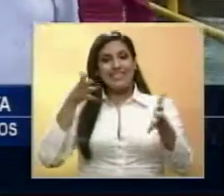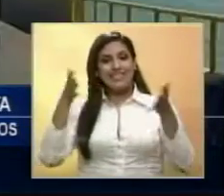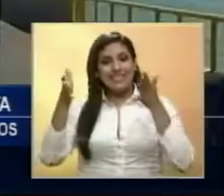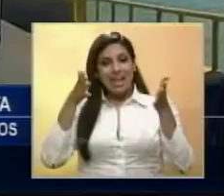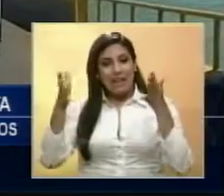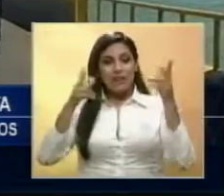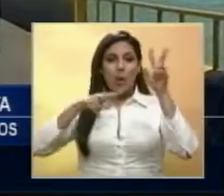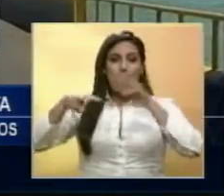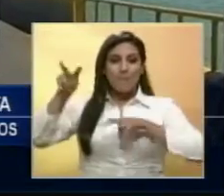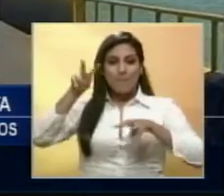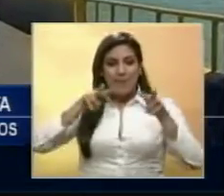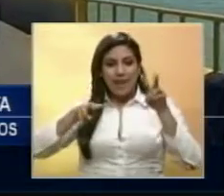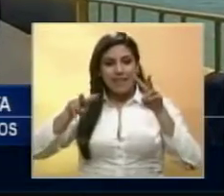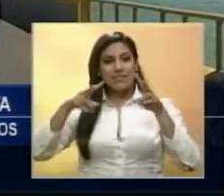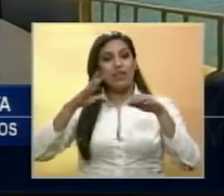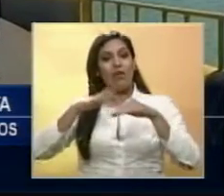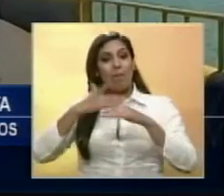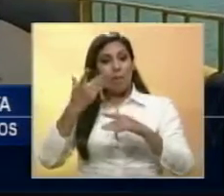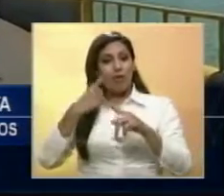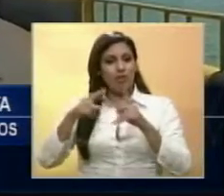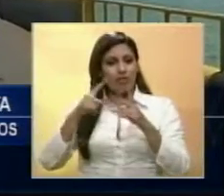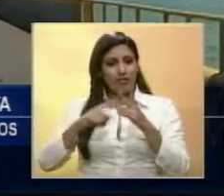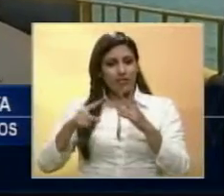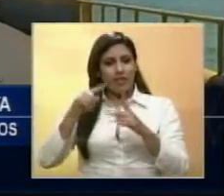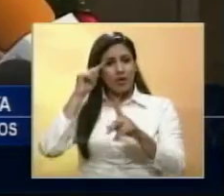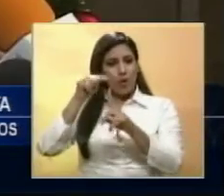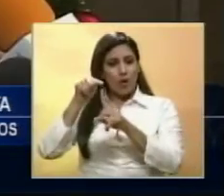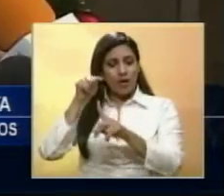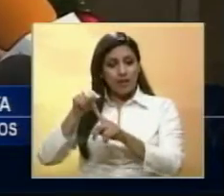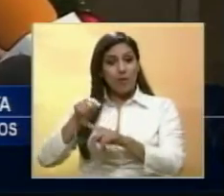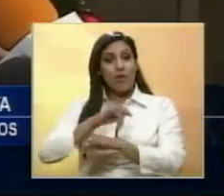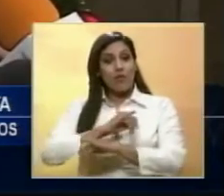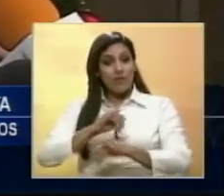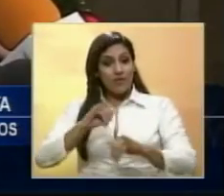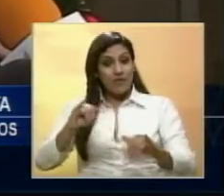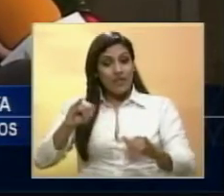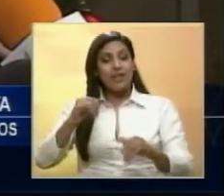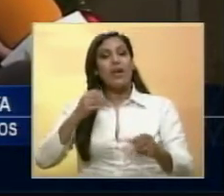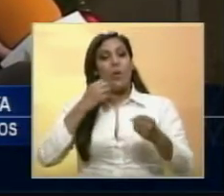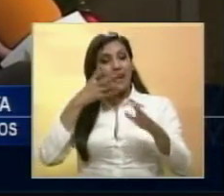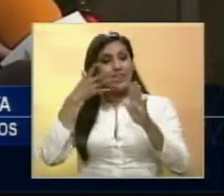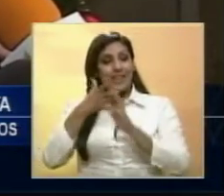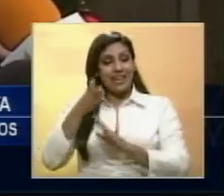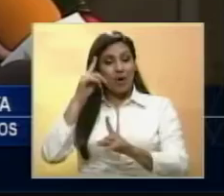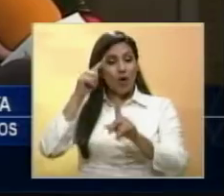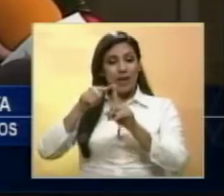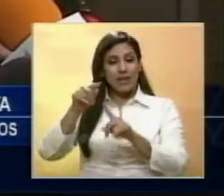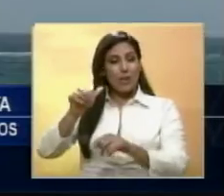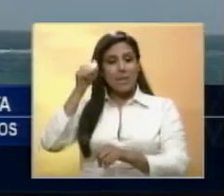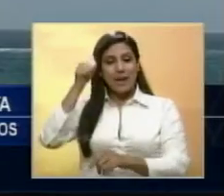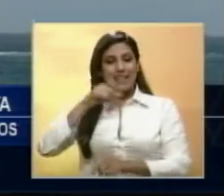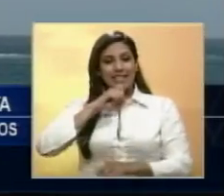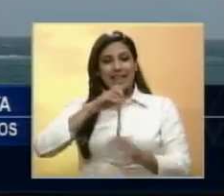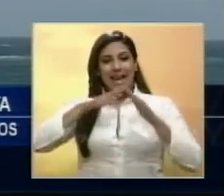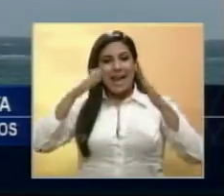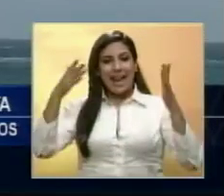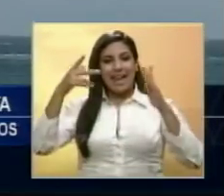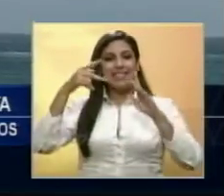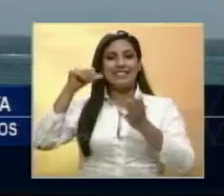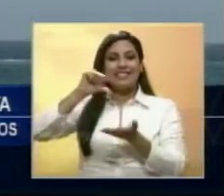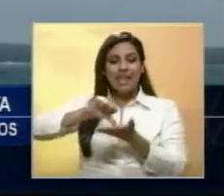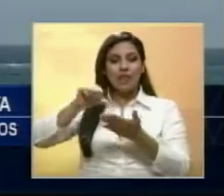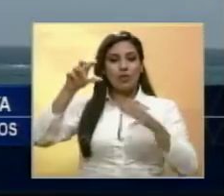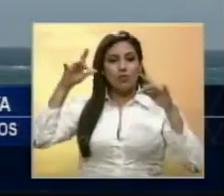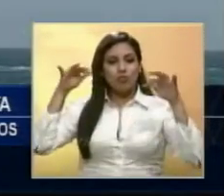servicios de paseos y excursiones, entre otros destinos. Finalmente, Yapur indicó que los destinos predilectos son los grandes centros